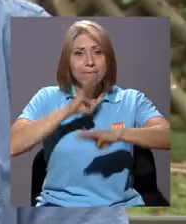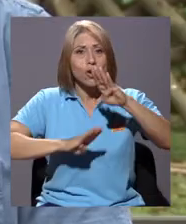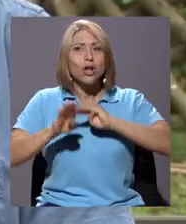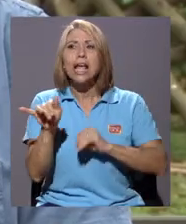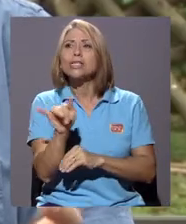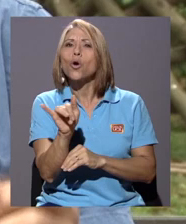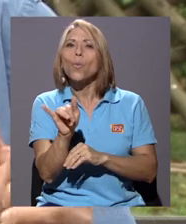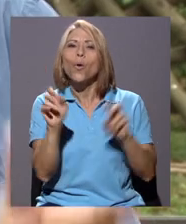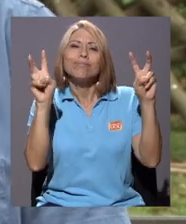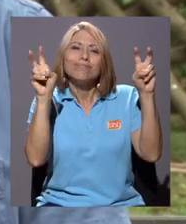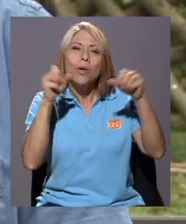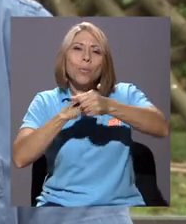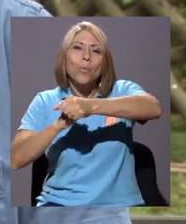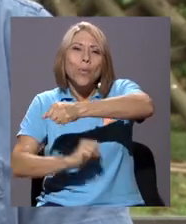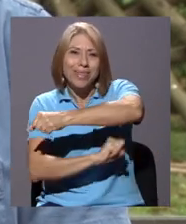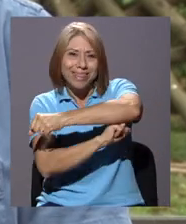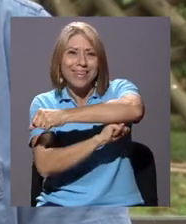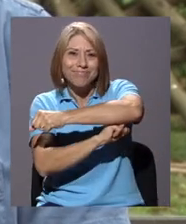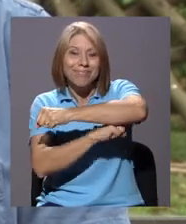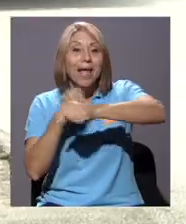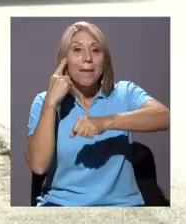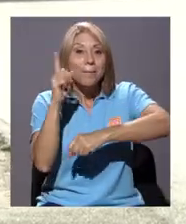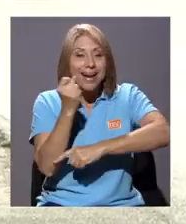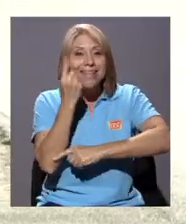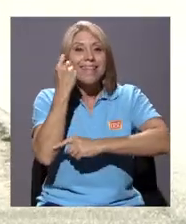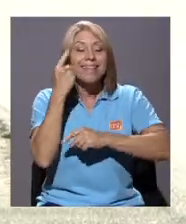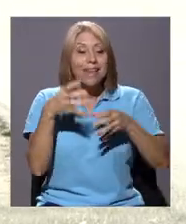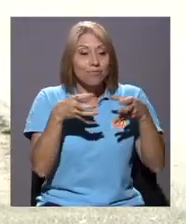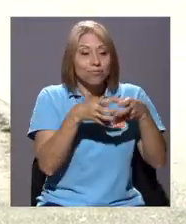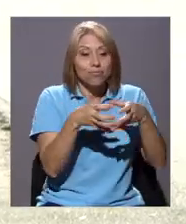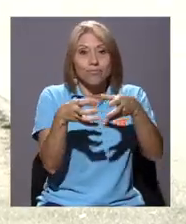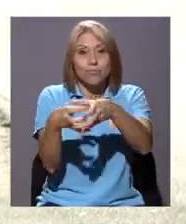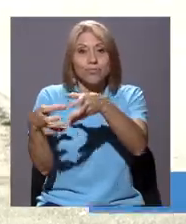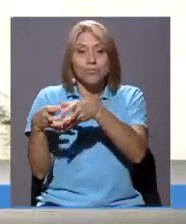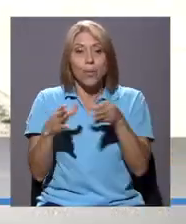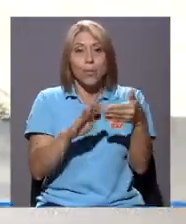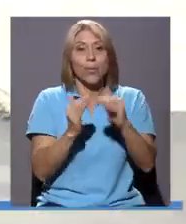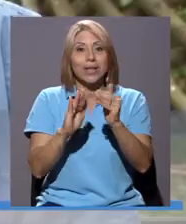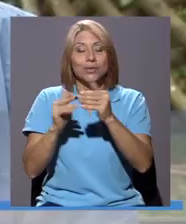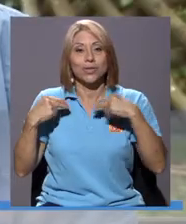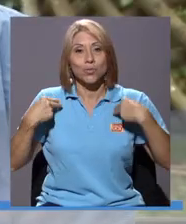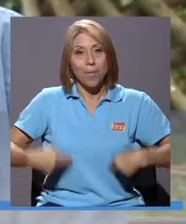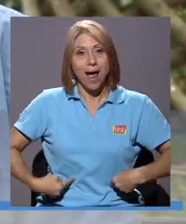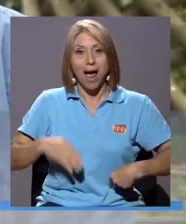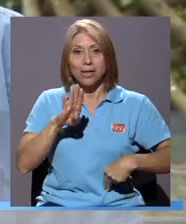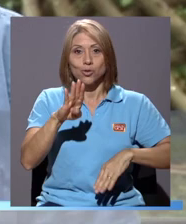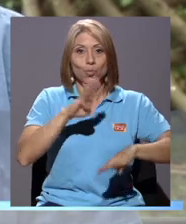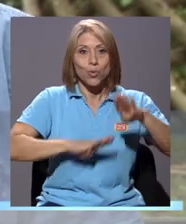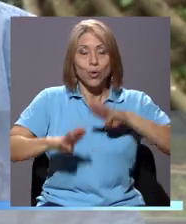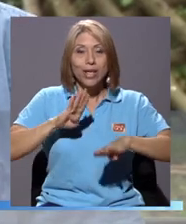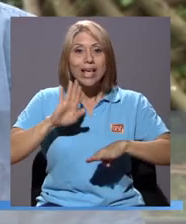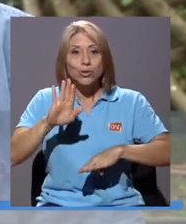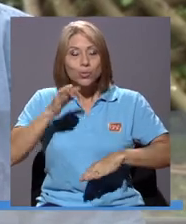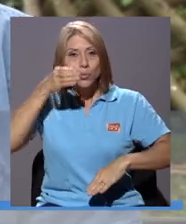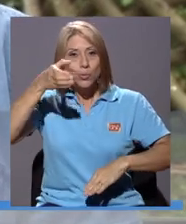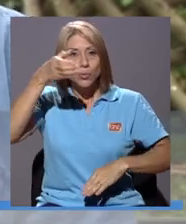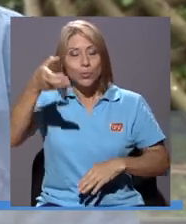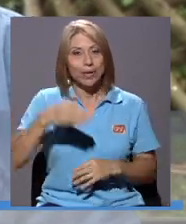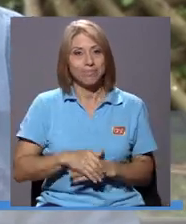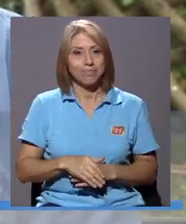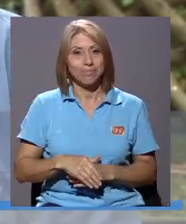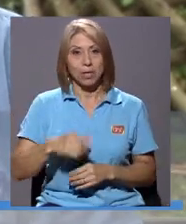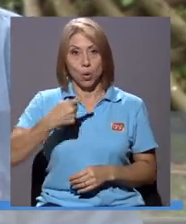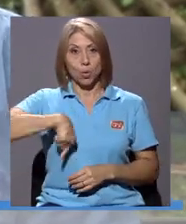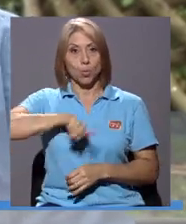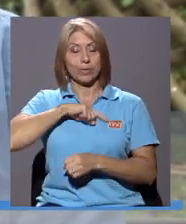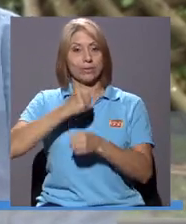de puente para el entendimiento de las poblaciones humanas, ¿no? Su biología y su cultura. Entonces, la labor de nosotros